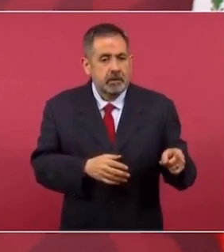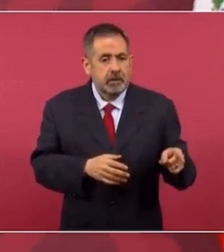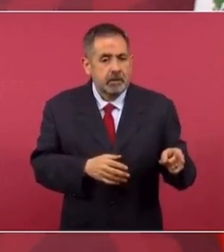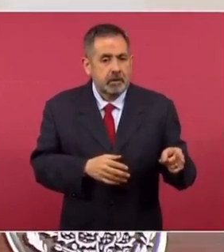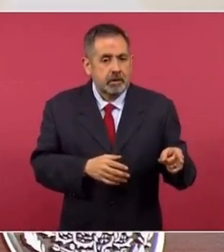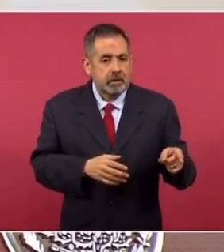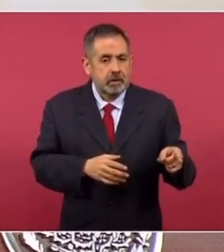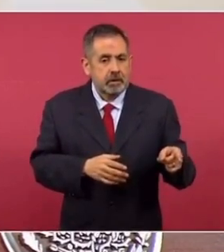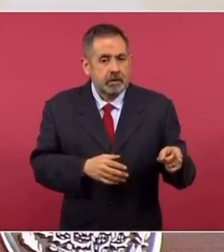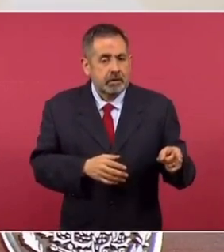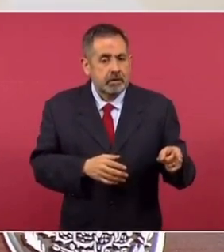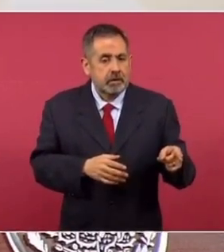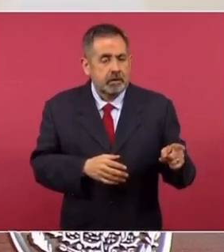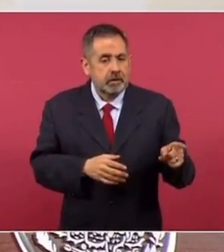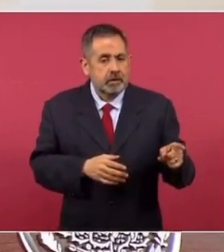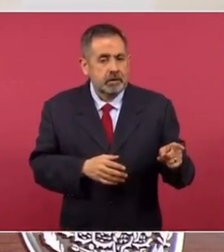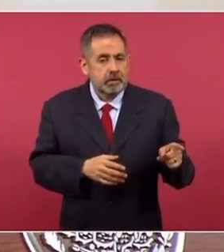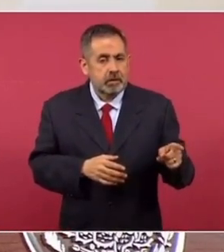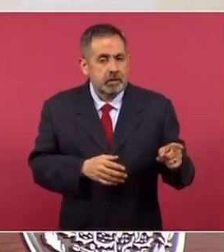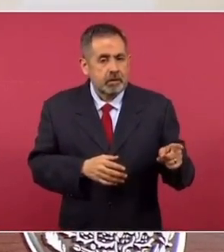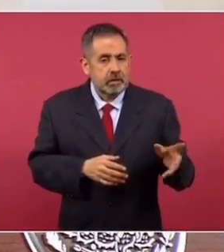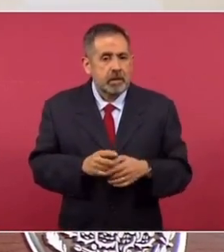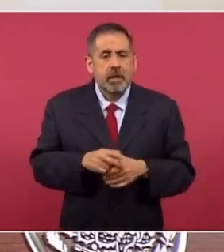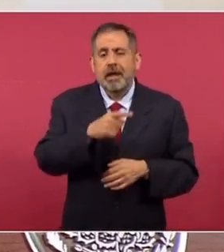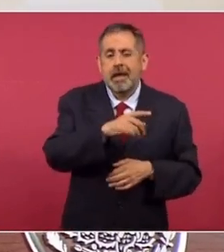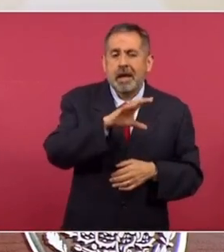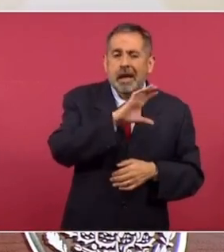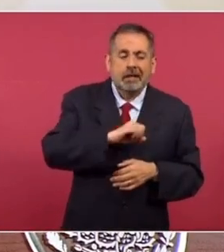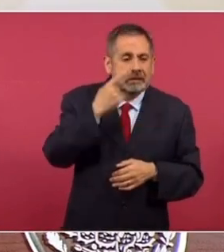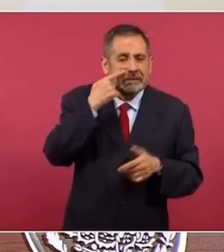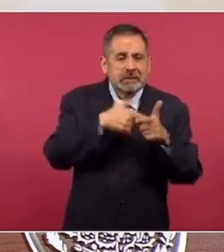huevo, ni que le quemen el pico.